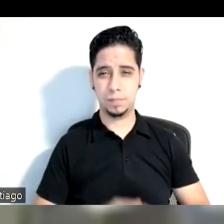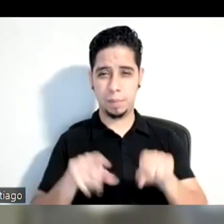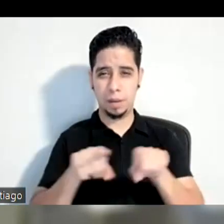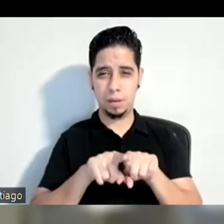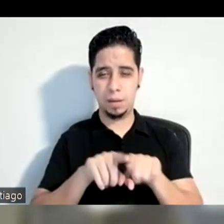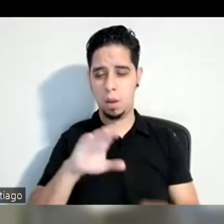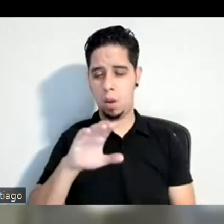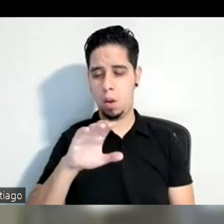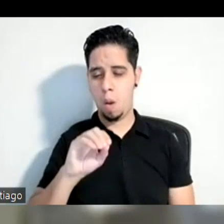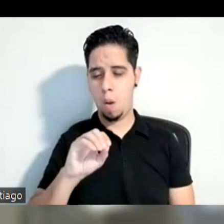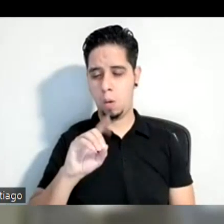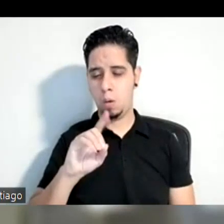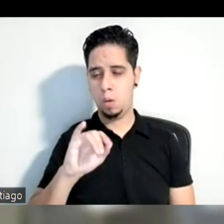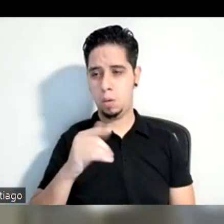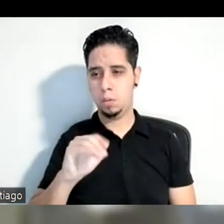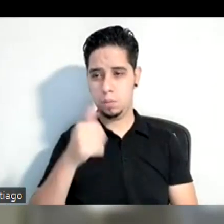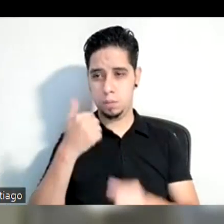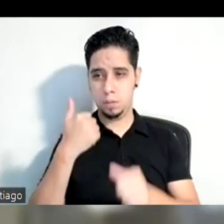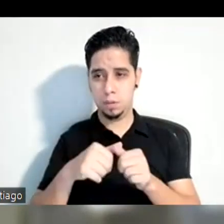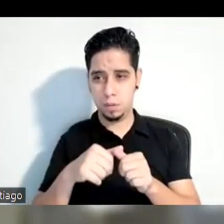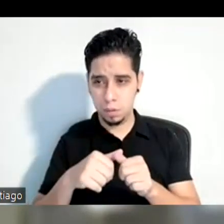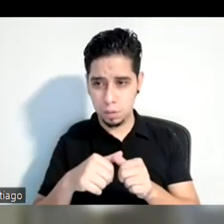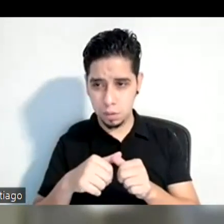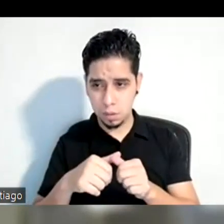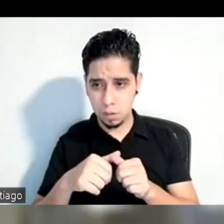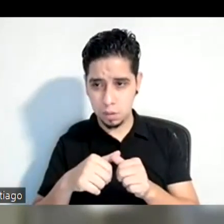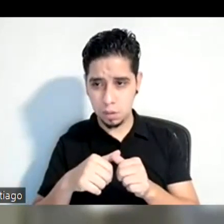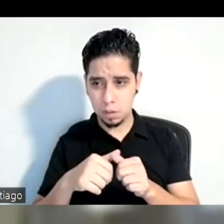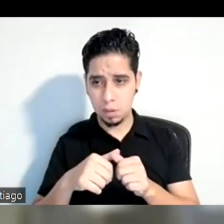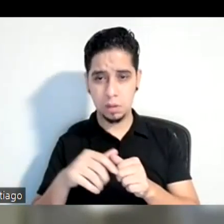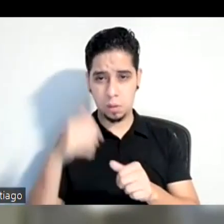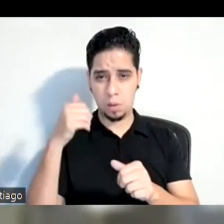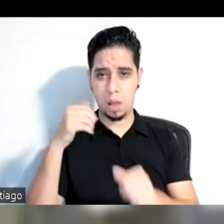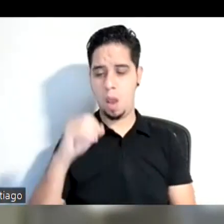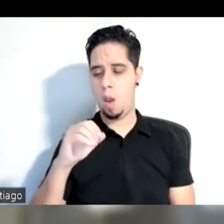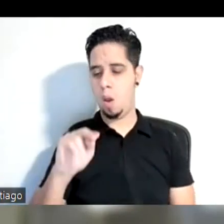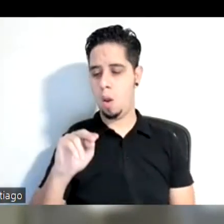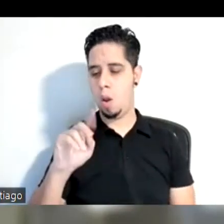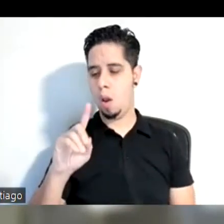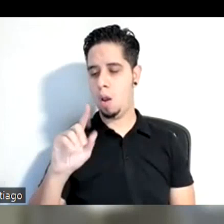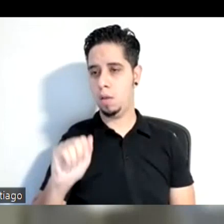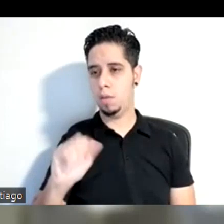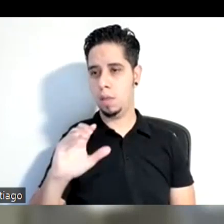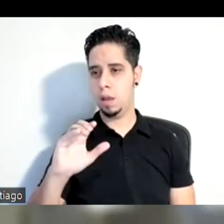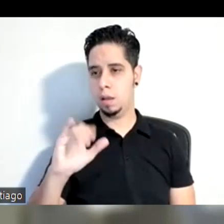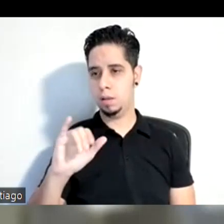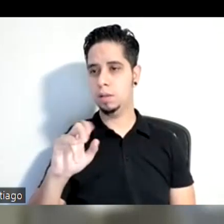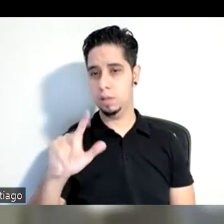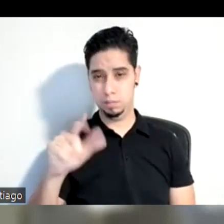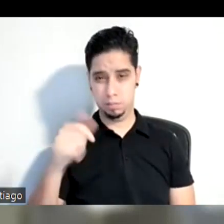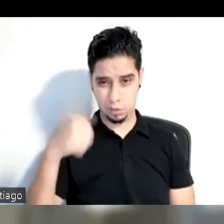la onda, el CV, la onda civil, ¿verdad? De los ciudadanos, el CV.